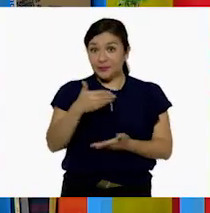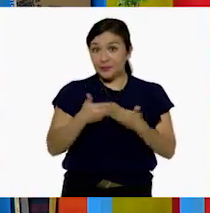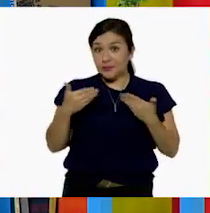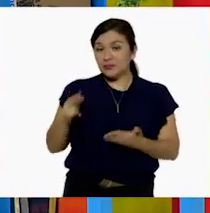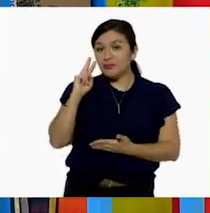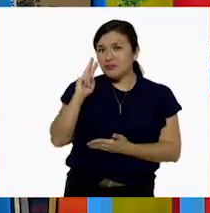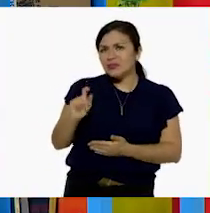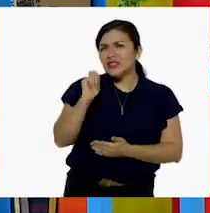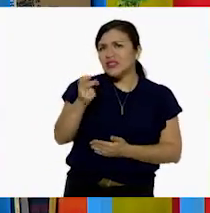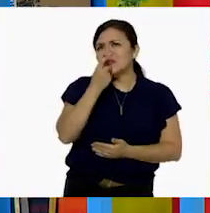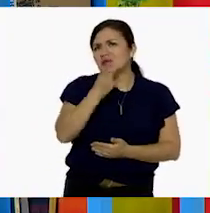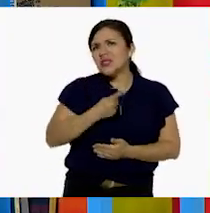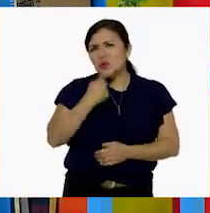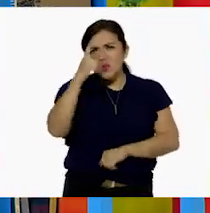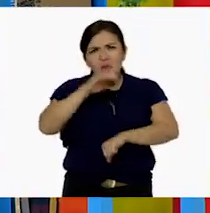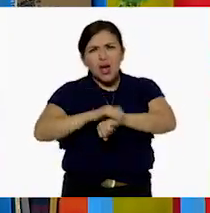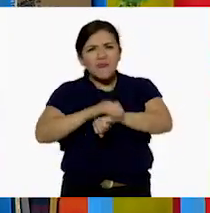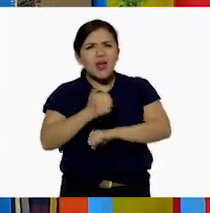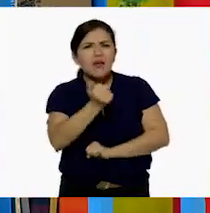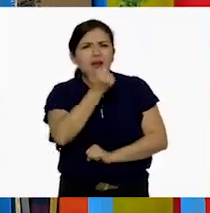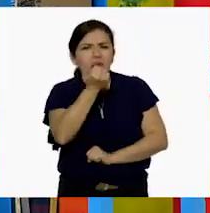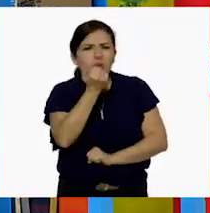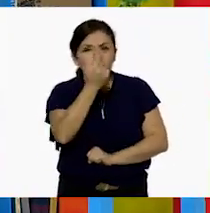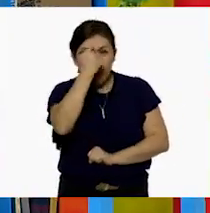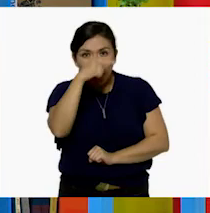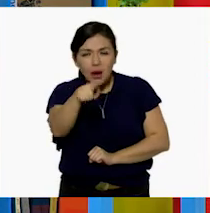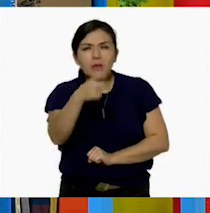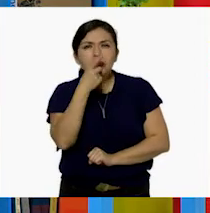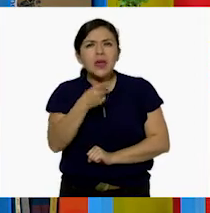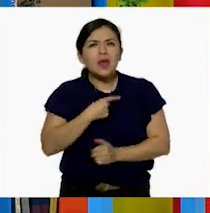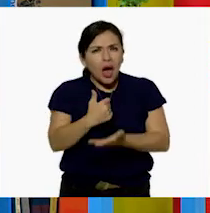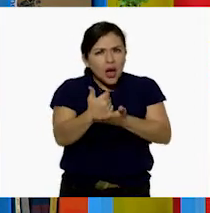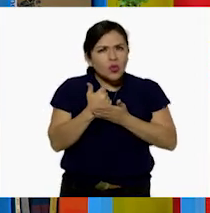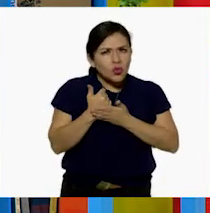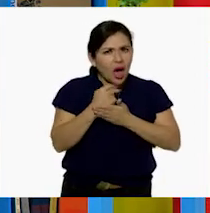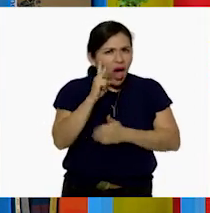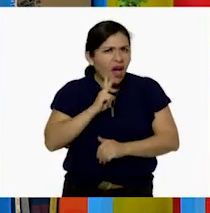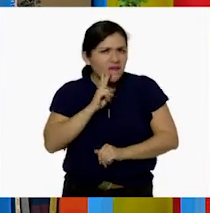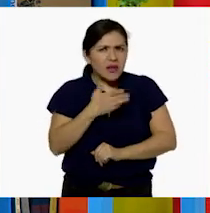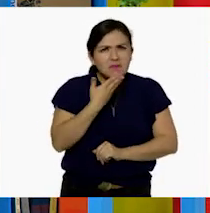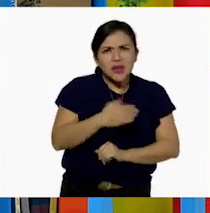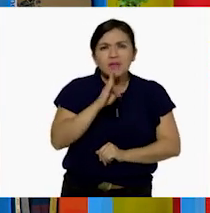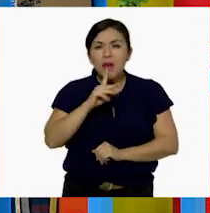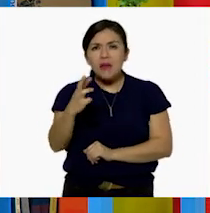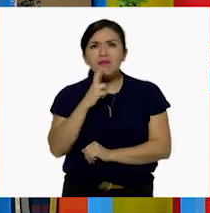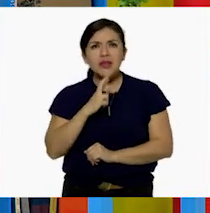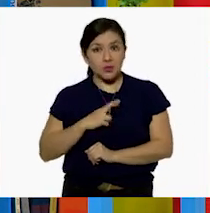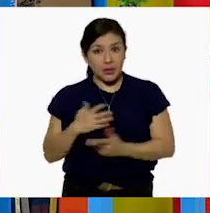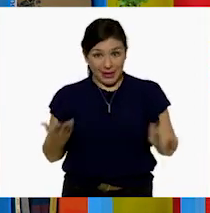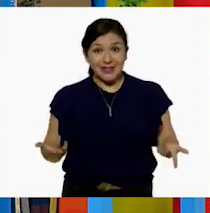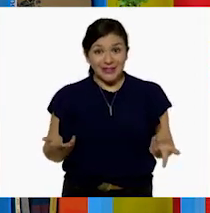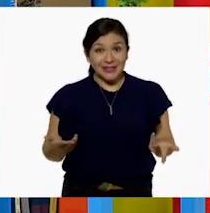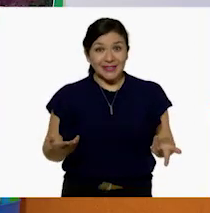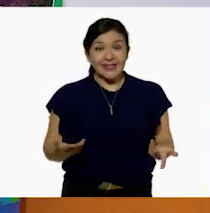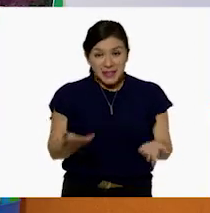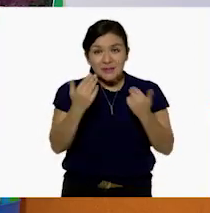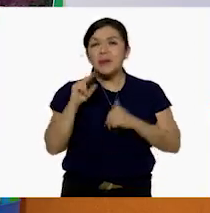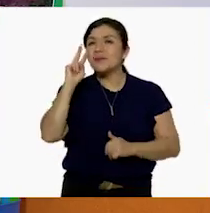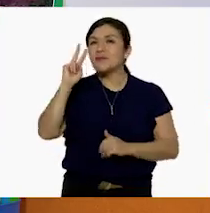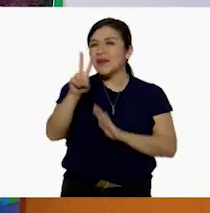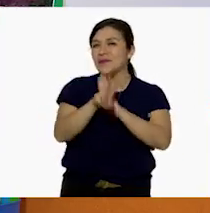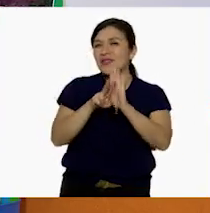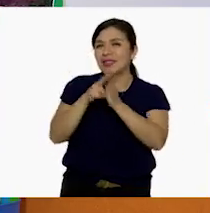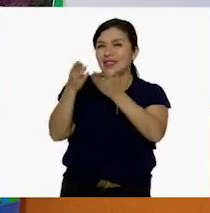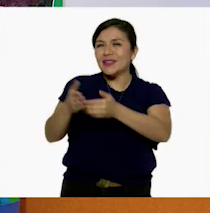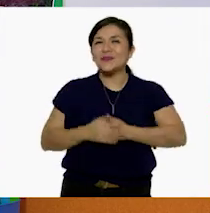qué nos dice una de nuestros alumnos para que nos diga y nos ayude a corroborar esta respuesta que Pepe nos dio. ¿Te parece? Sí, claro. Vamos a ver el